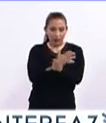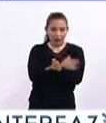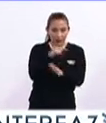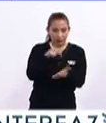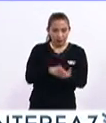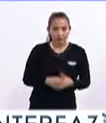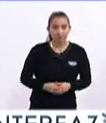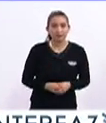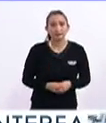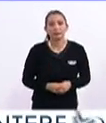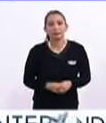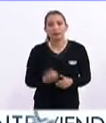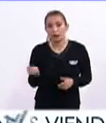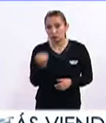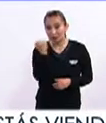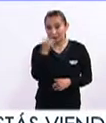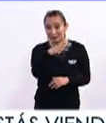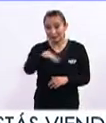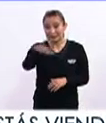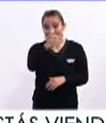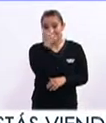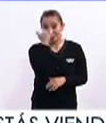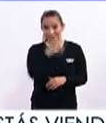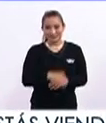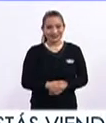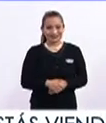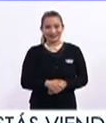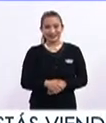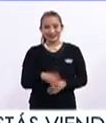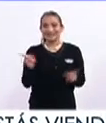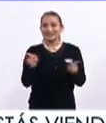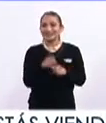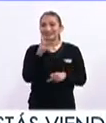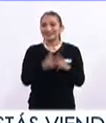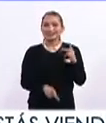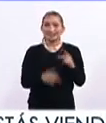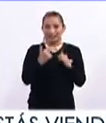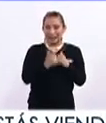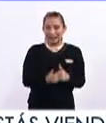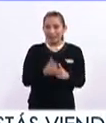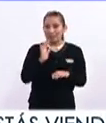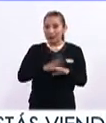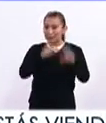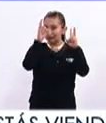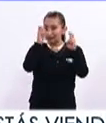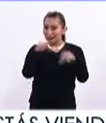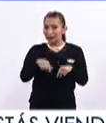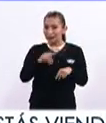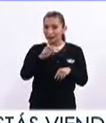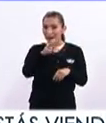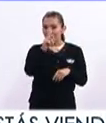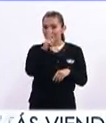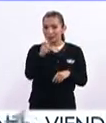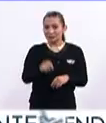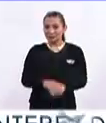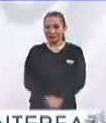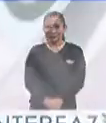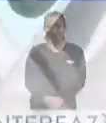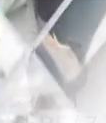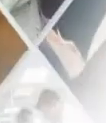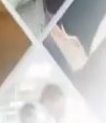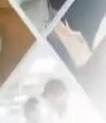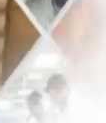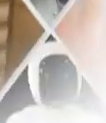acompañado. Gracias por explicarnos y toda la suerte a los estudiantes. Así es. Vamos a hacer una breve pausa, pero no se vayan porque tenemos más temas en Interfaz.